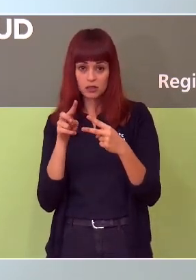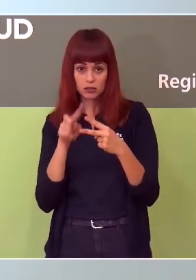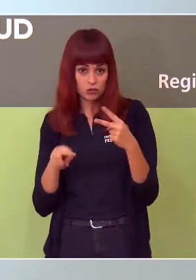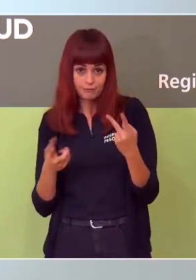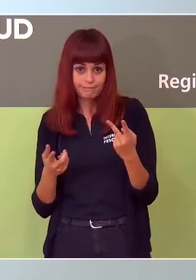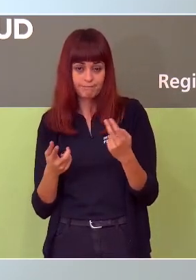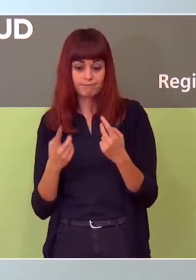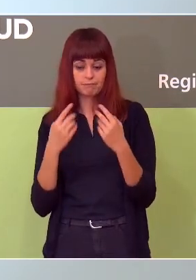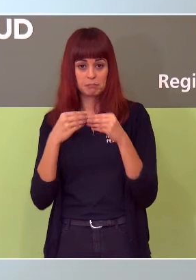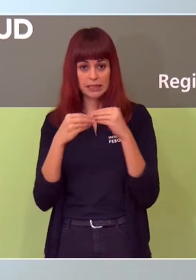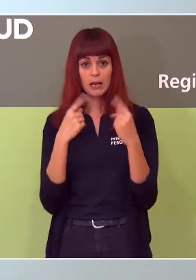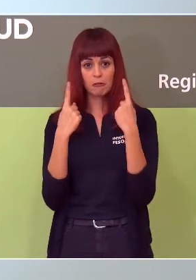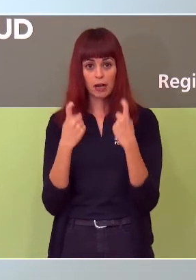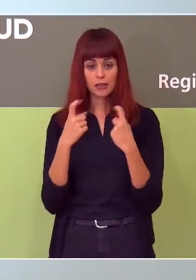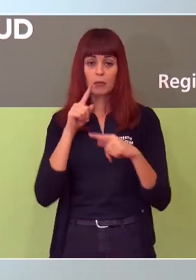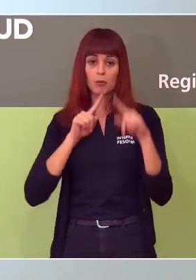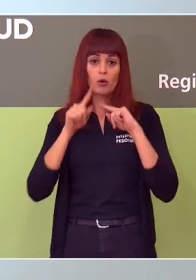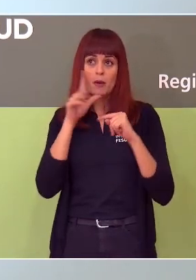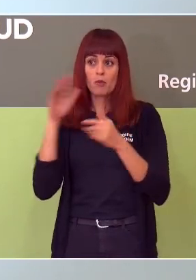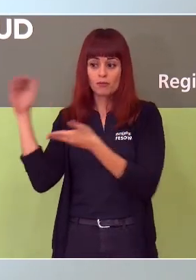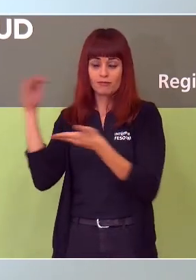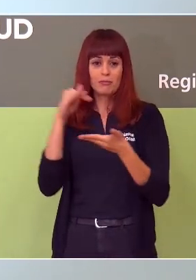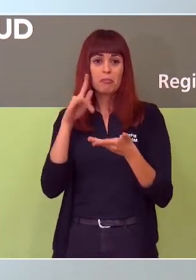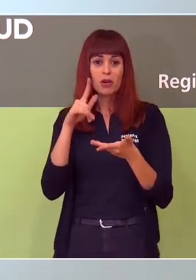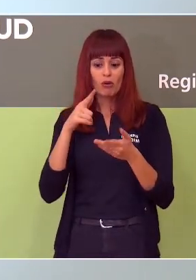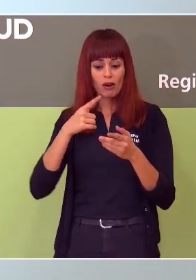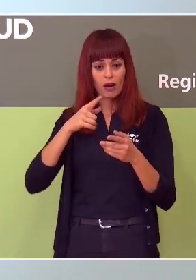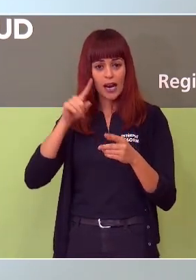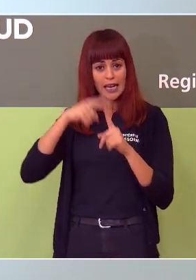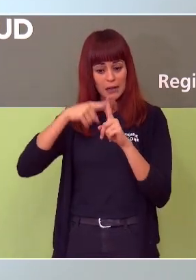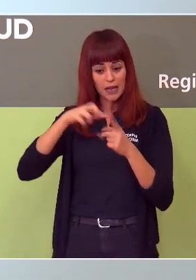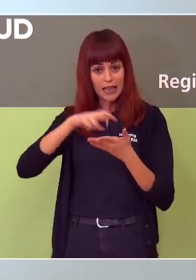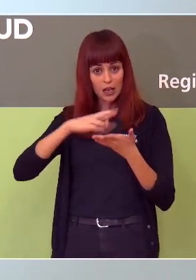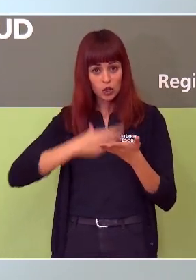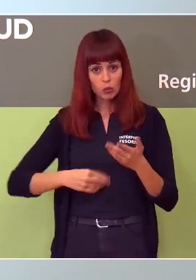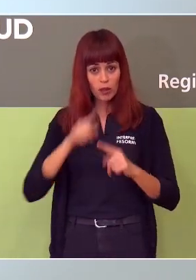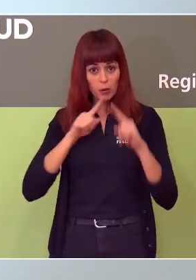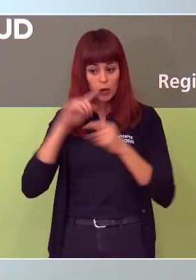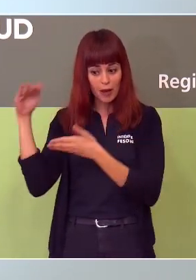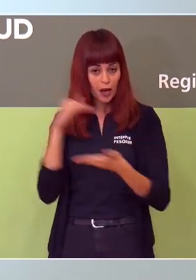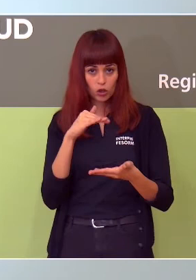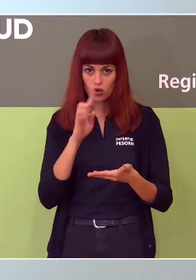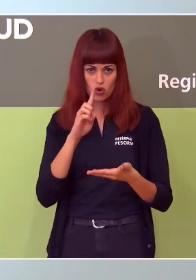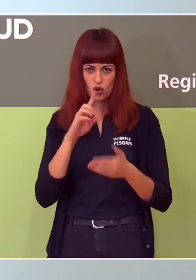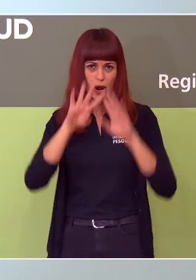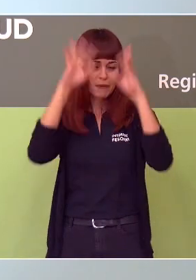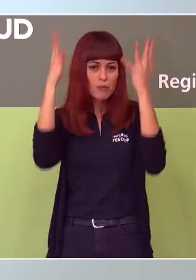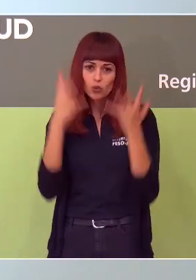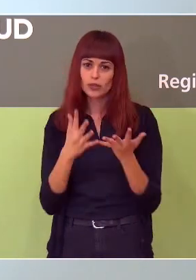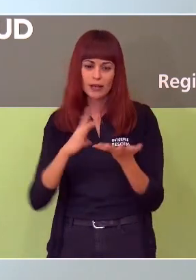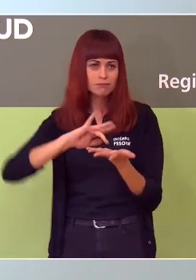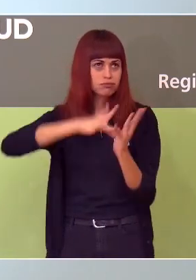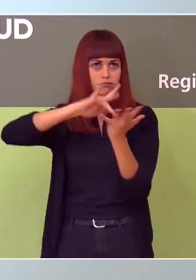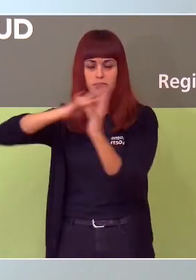cada uno de ellos han sido, y hay problemas de desabastecimiento a nivel mundial. Y nosotros participamos de esas dificultades para tener suficiente abastecimiento. Pero